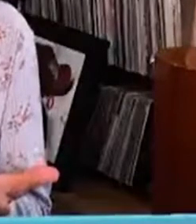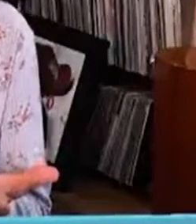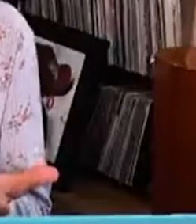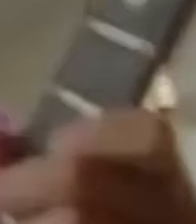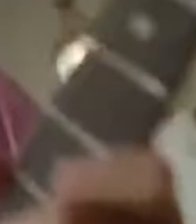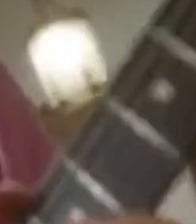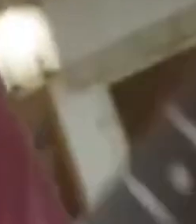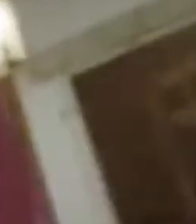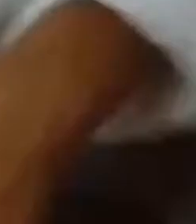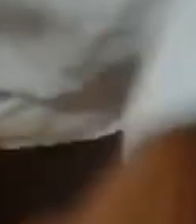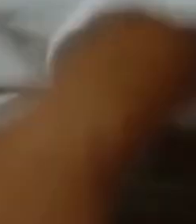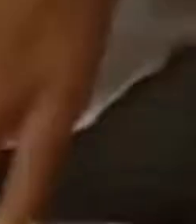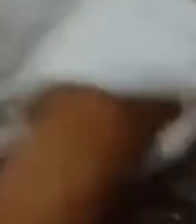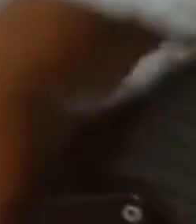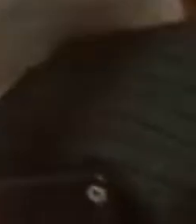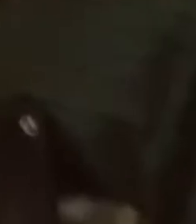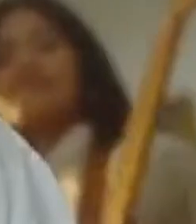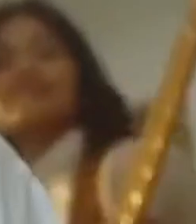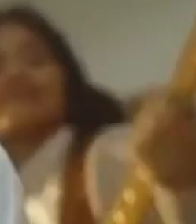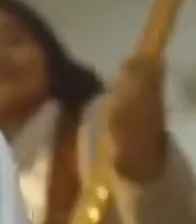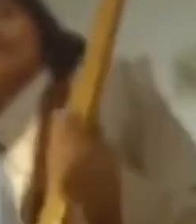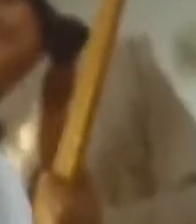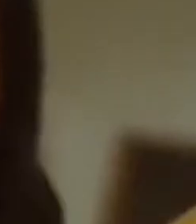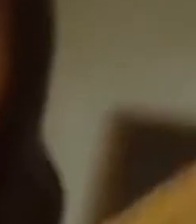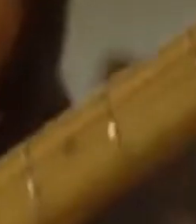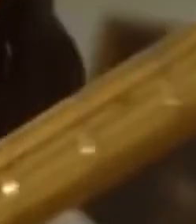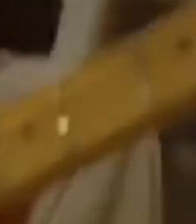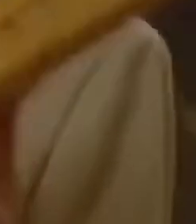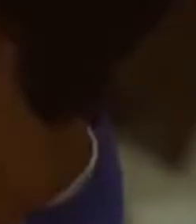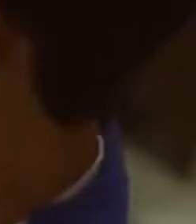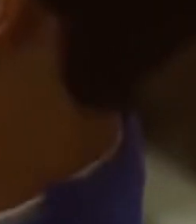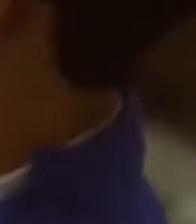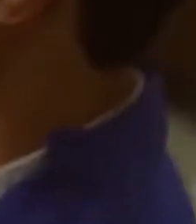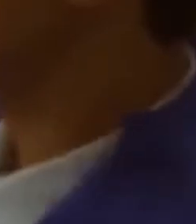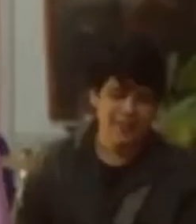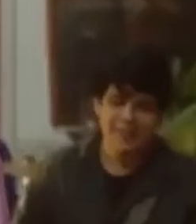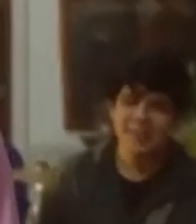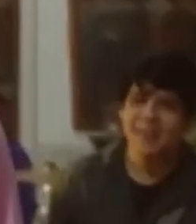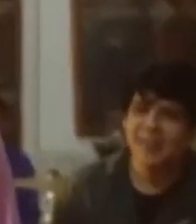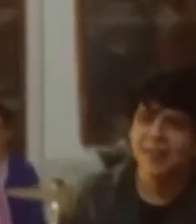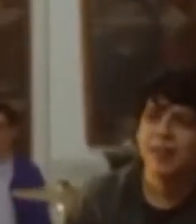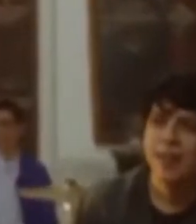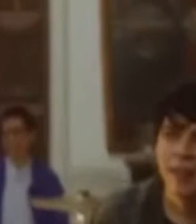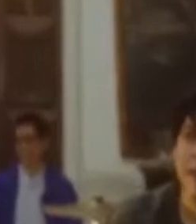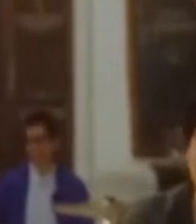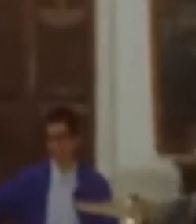que se encuentra en ese sitio tan lejano es un corazón bien peruano.